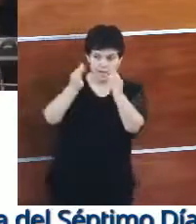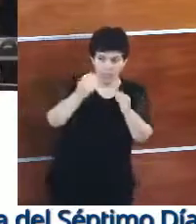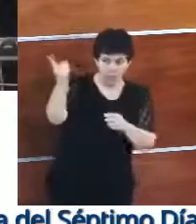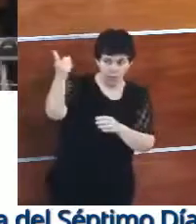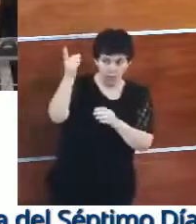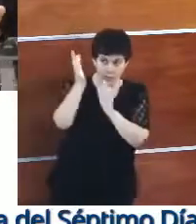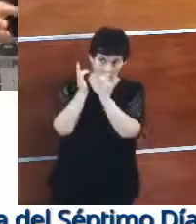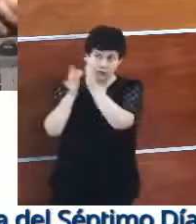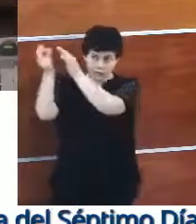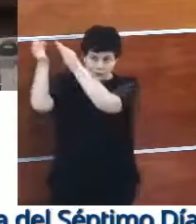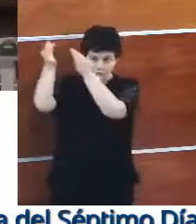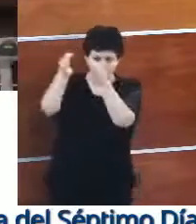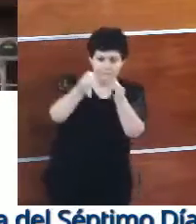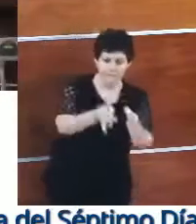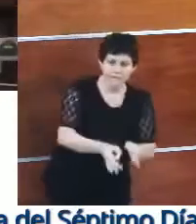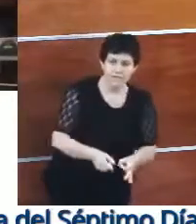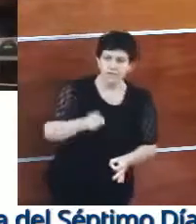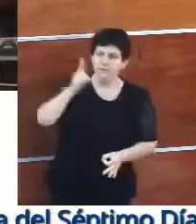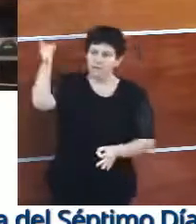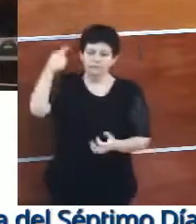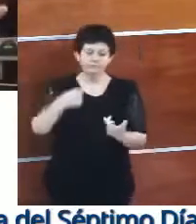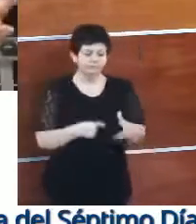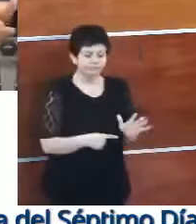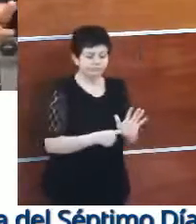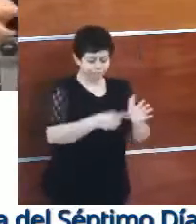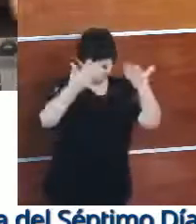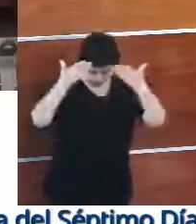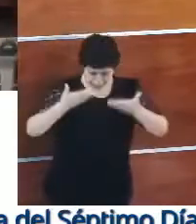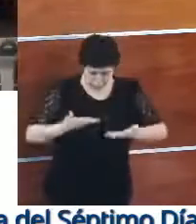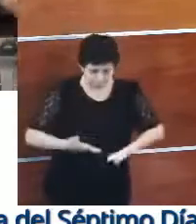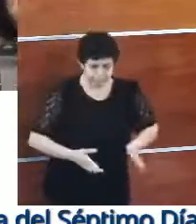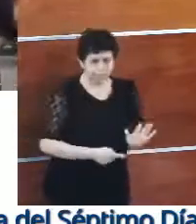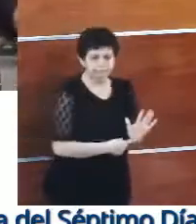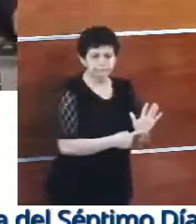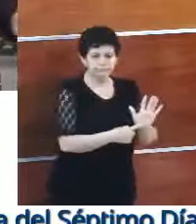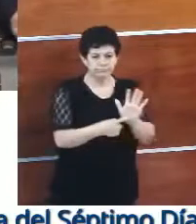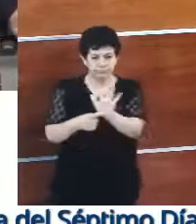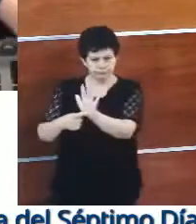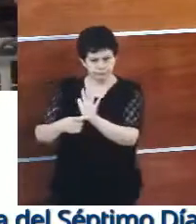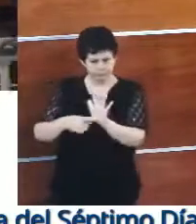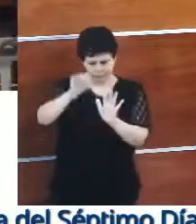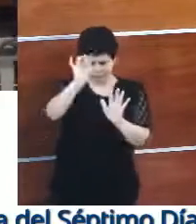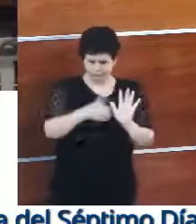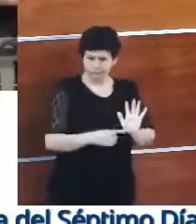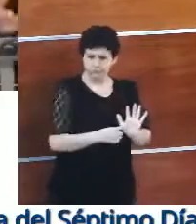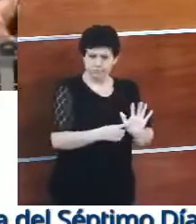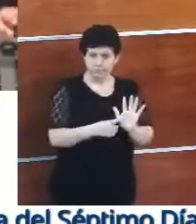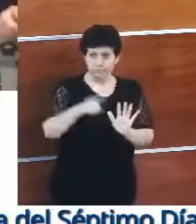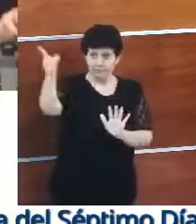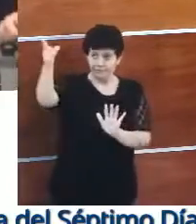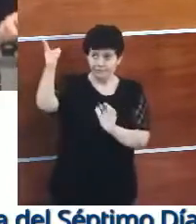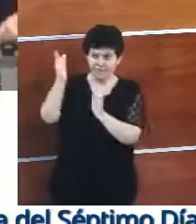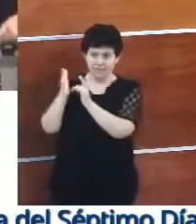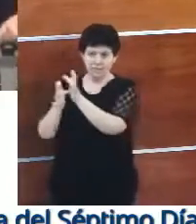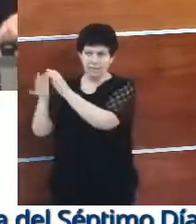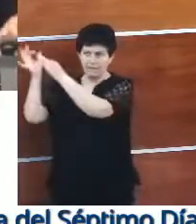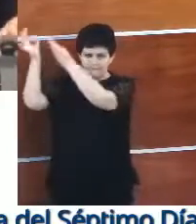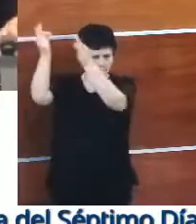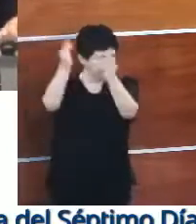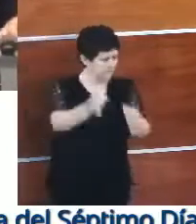venga Jesús, Él se va a revelar tal cual es. No solamente se va a manifestar, Él viene sin